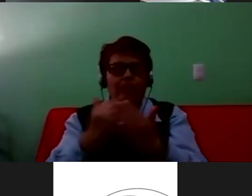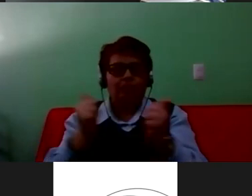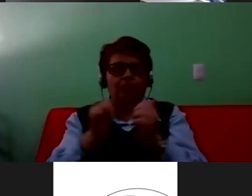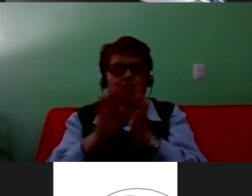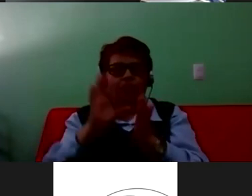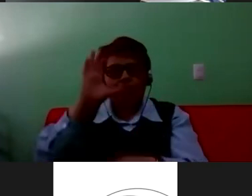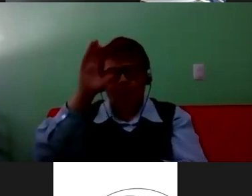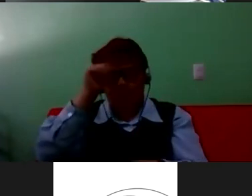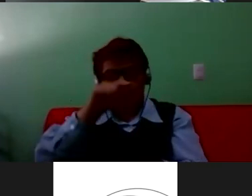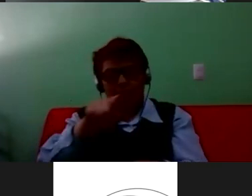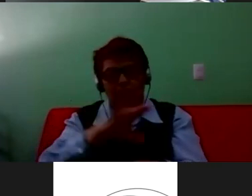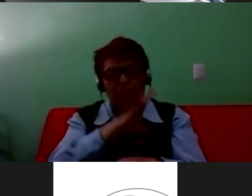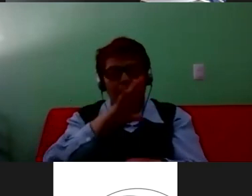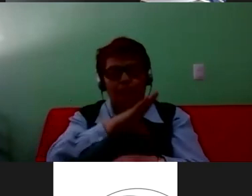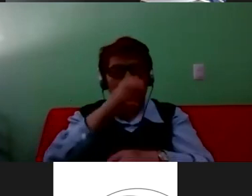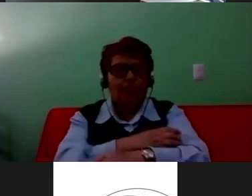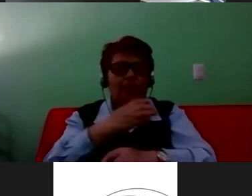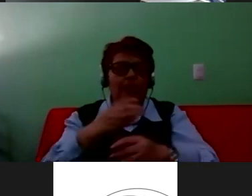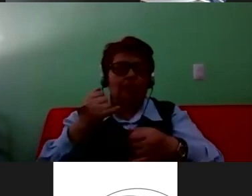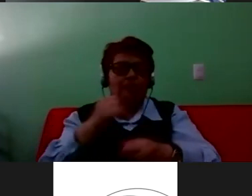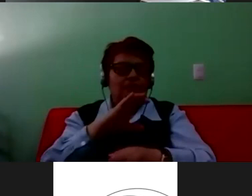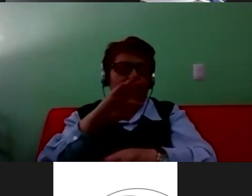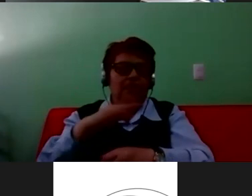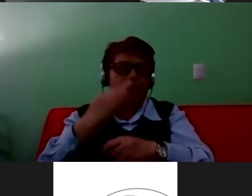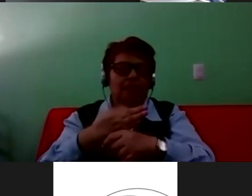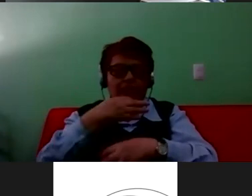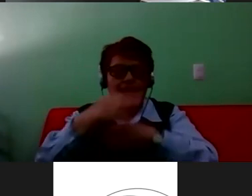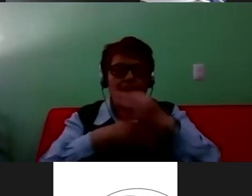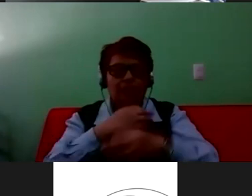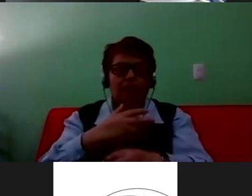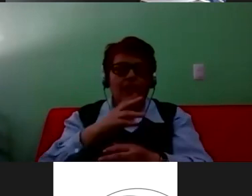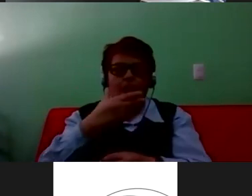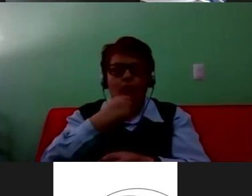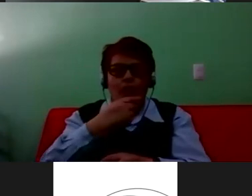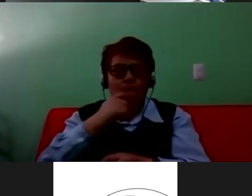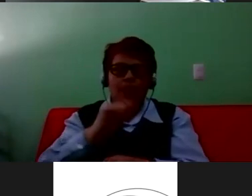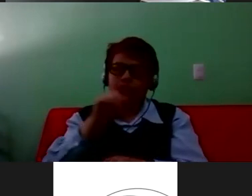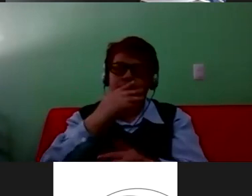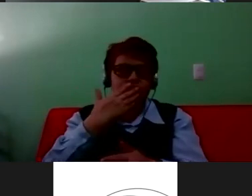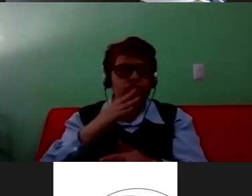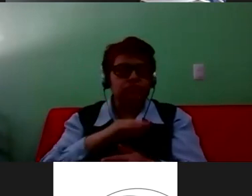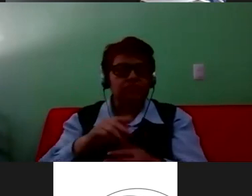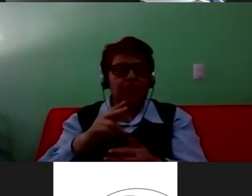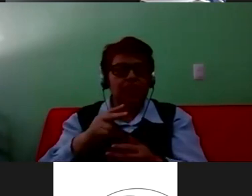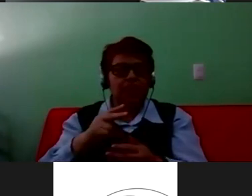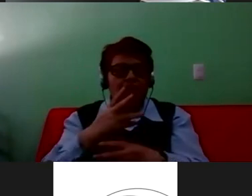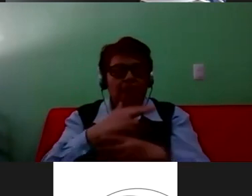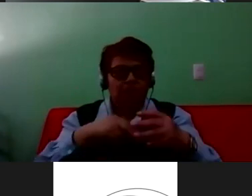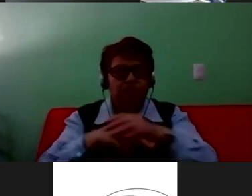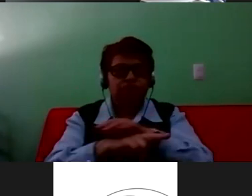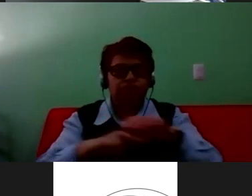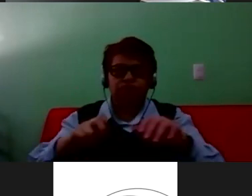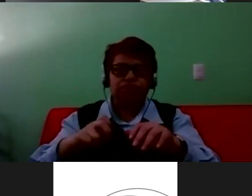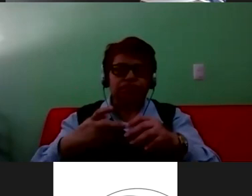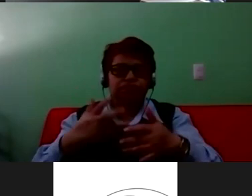donde se exhorta al titular del Poder Ejecutivo Federal emita la declaratoria de hombre ilustre para su inhumación en la rotonda de